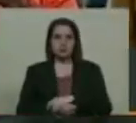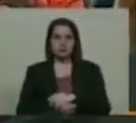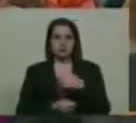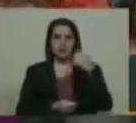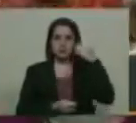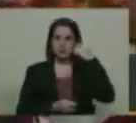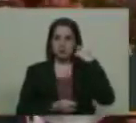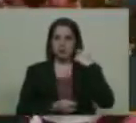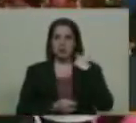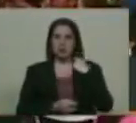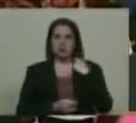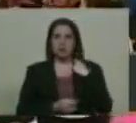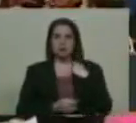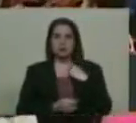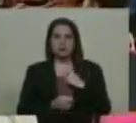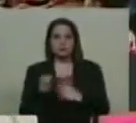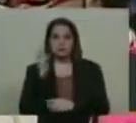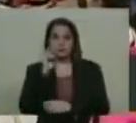Fíjense ustedes.